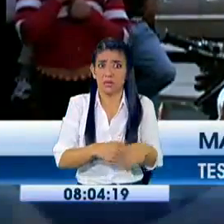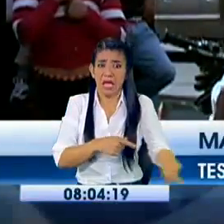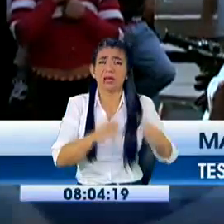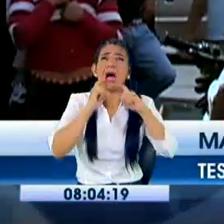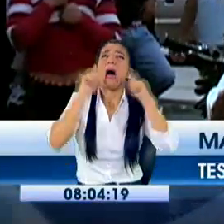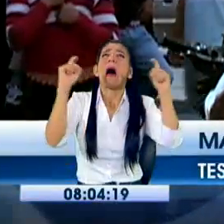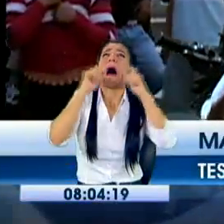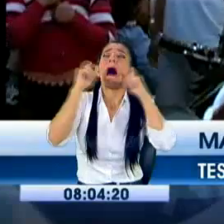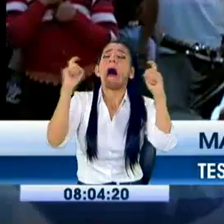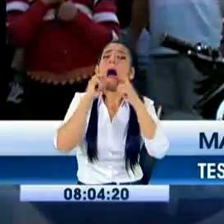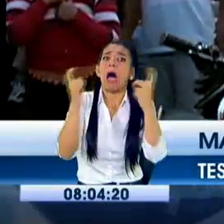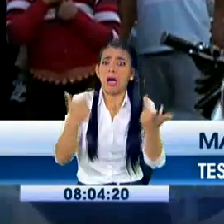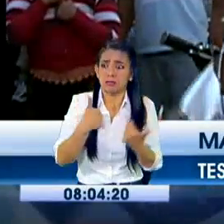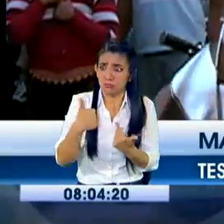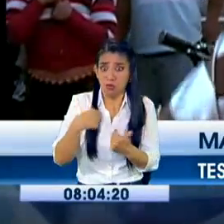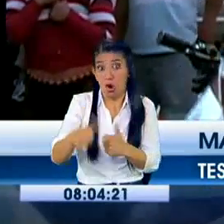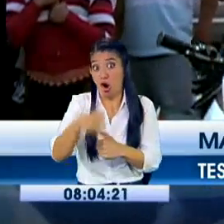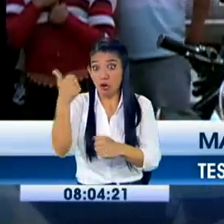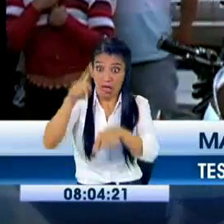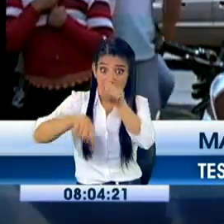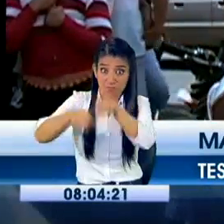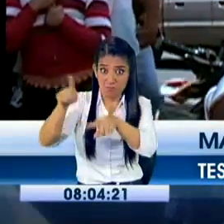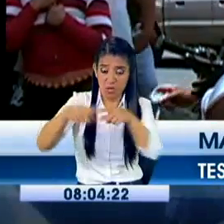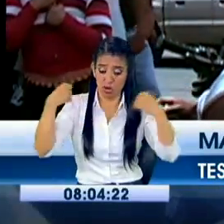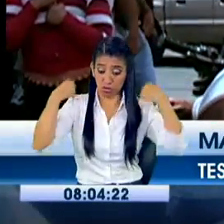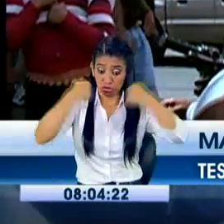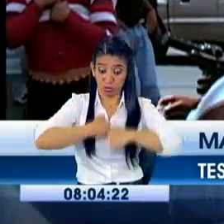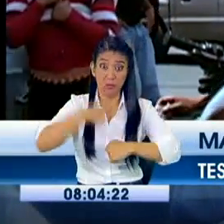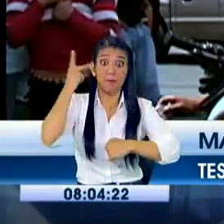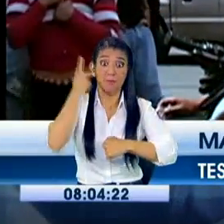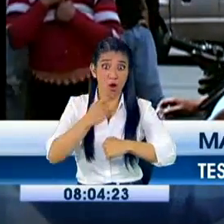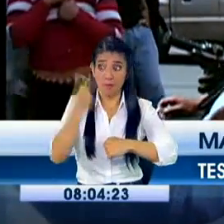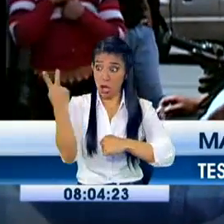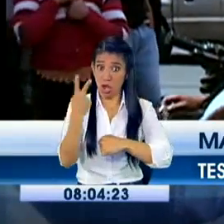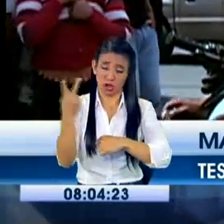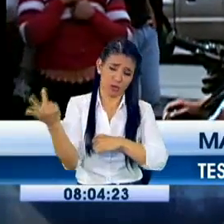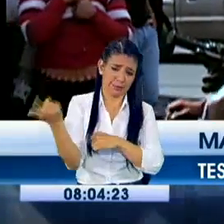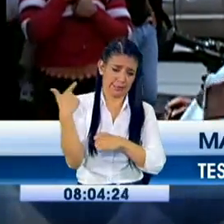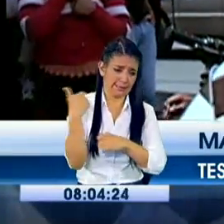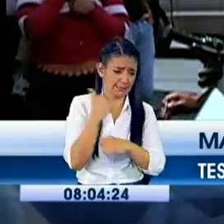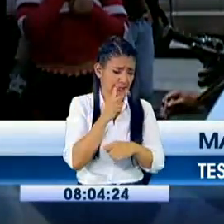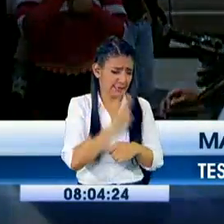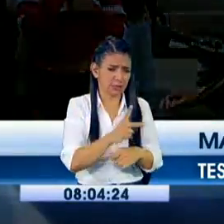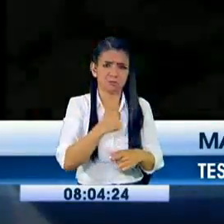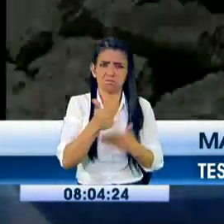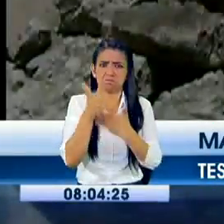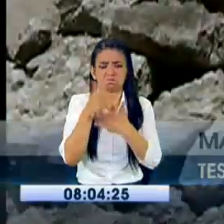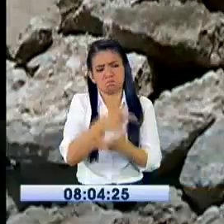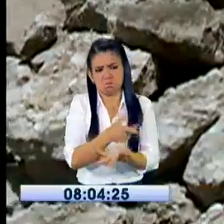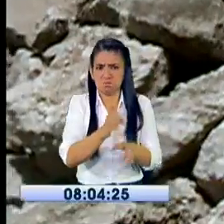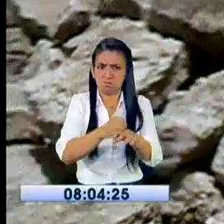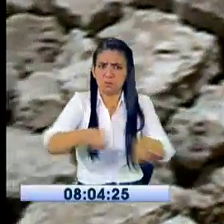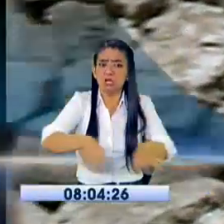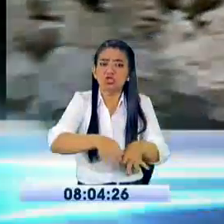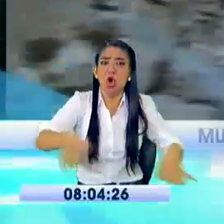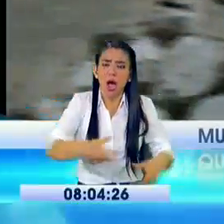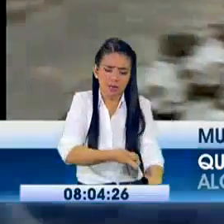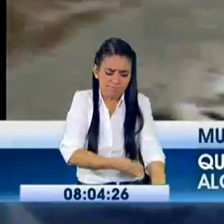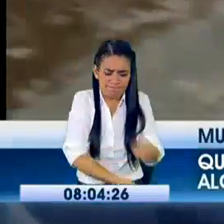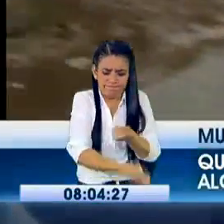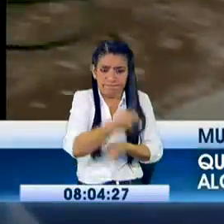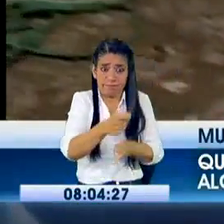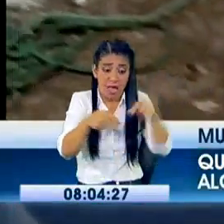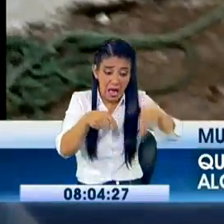cayeron. Ahí con mi otro panita, con uno que estaba con chompa ploma, con él nos acercamos y pedimos una soga. En la parte baja permanecían